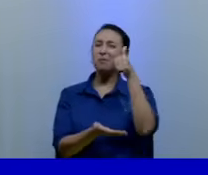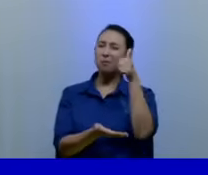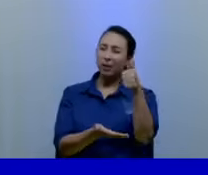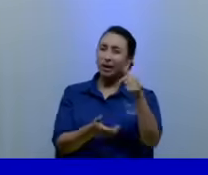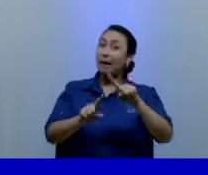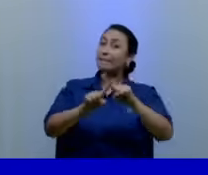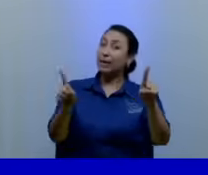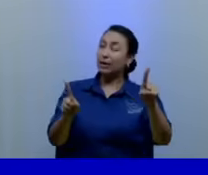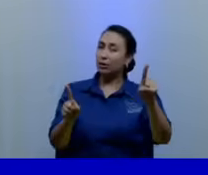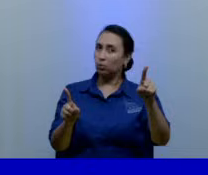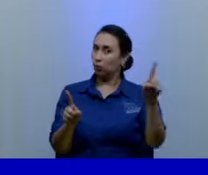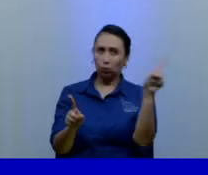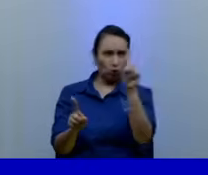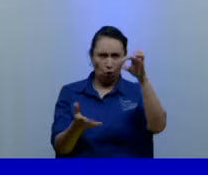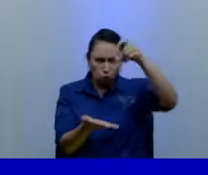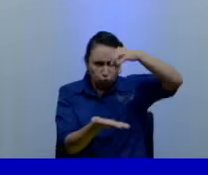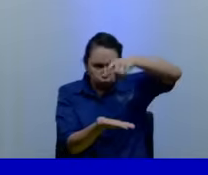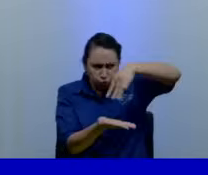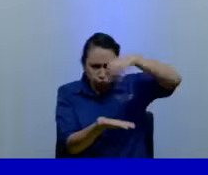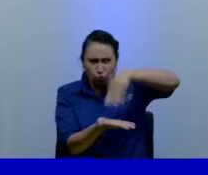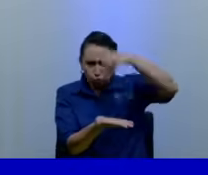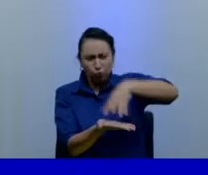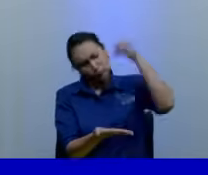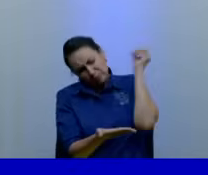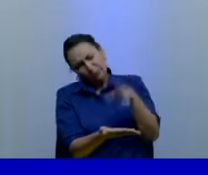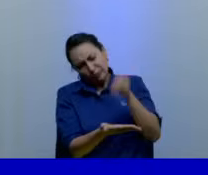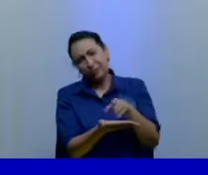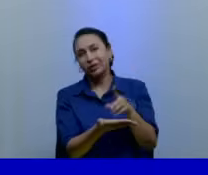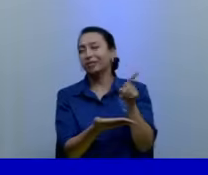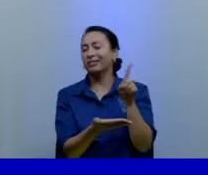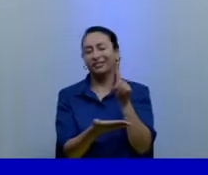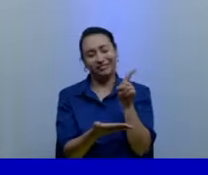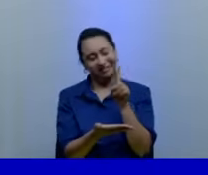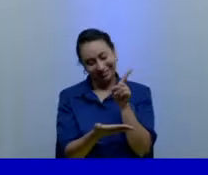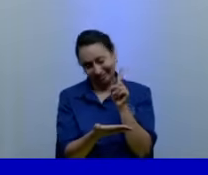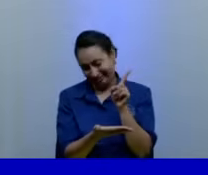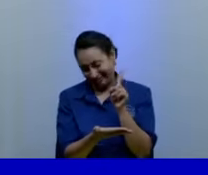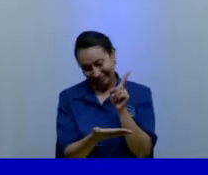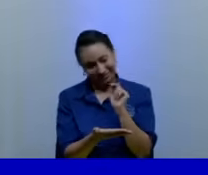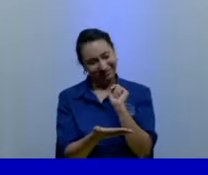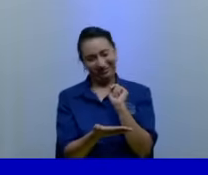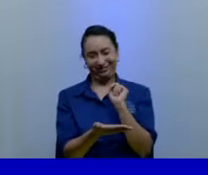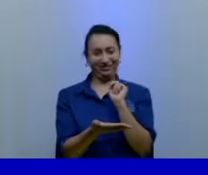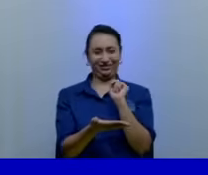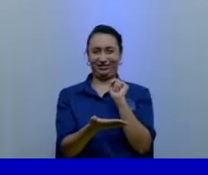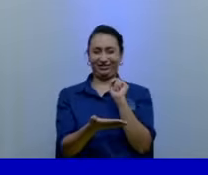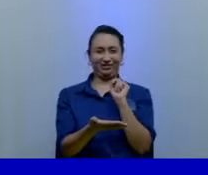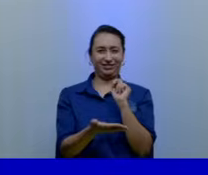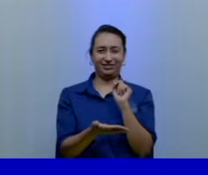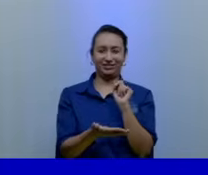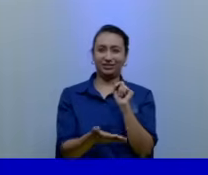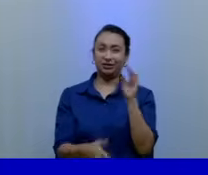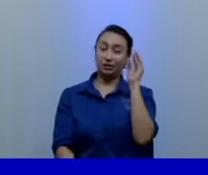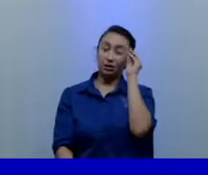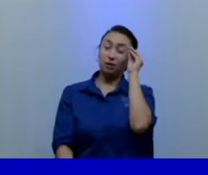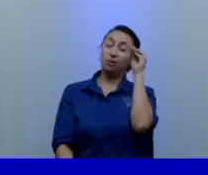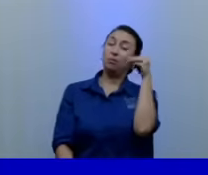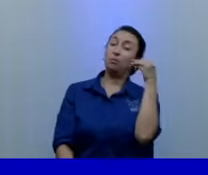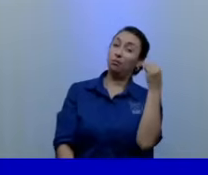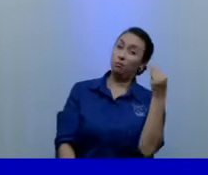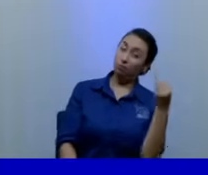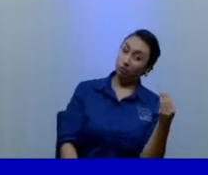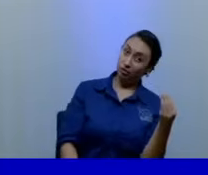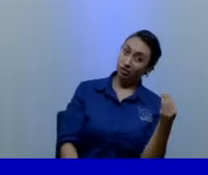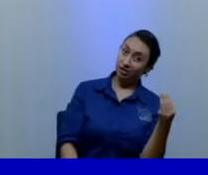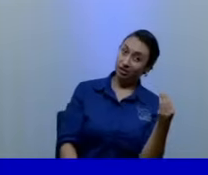a tu comidita. Hago la aclaración. Sobre todo para personas hipertensas con problemas de corazón, pero a la vez,